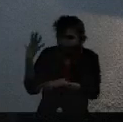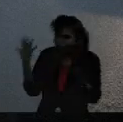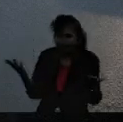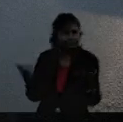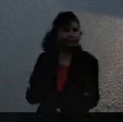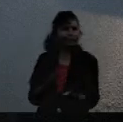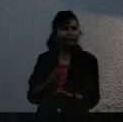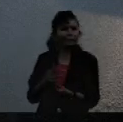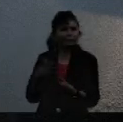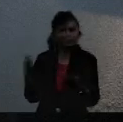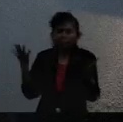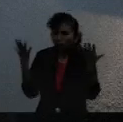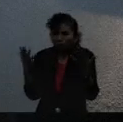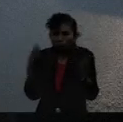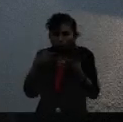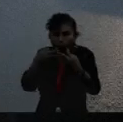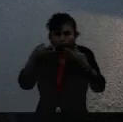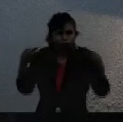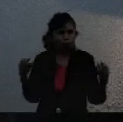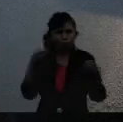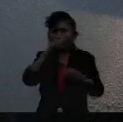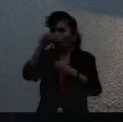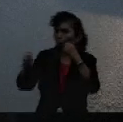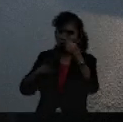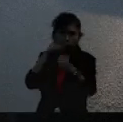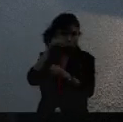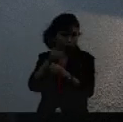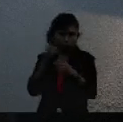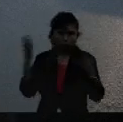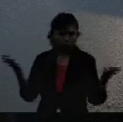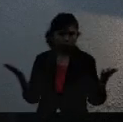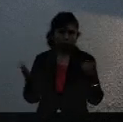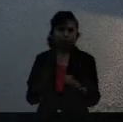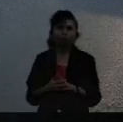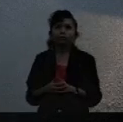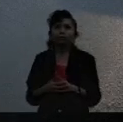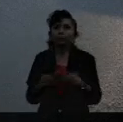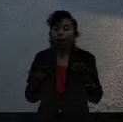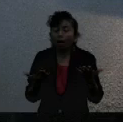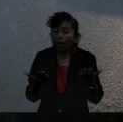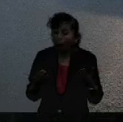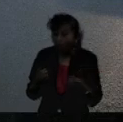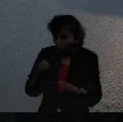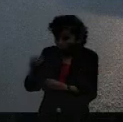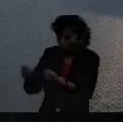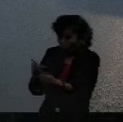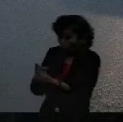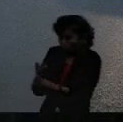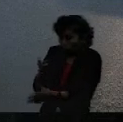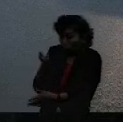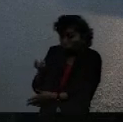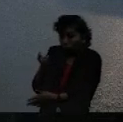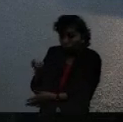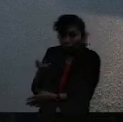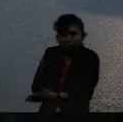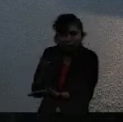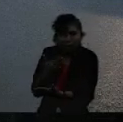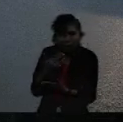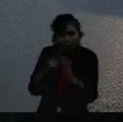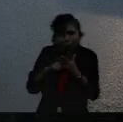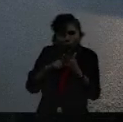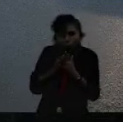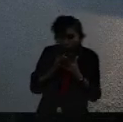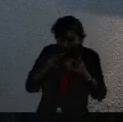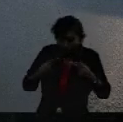tierra llena de oportunidades una tierra con esas oportunidades para una naciente